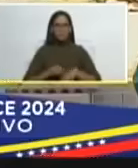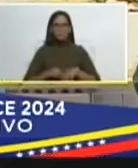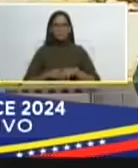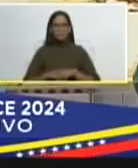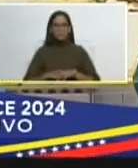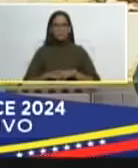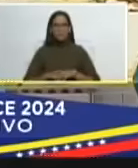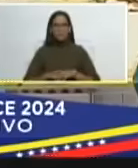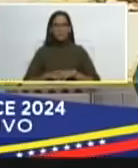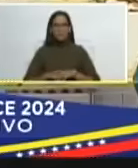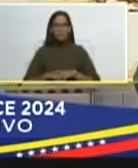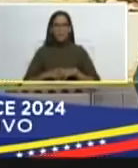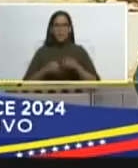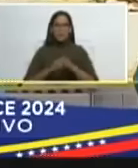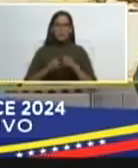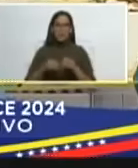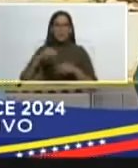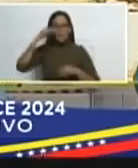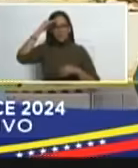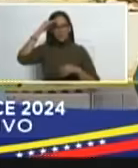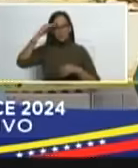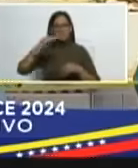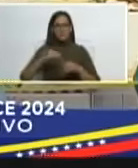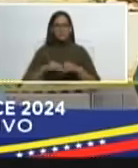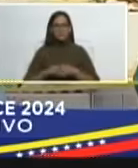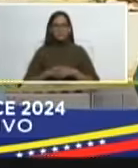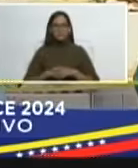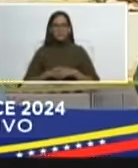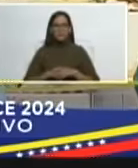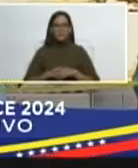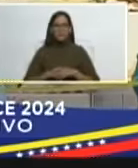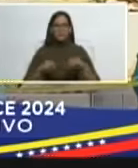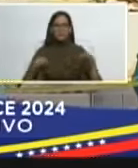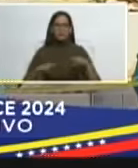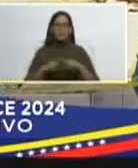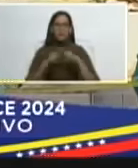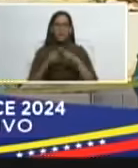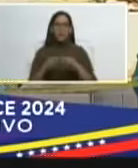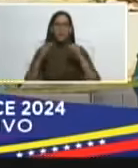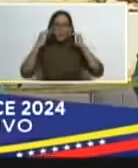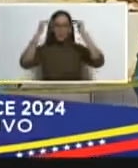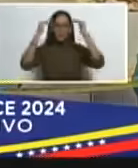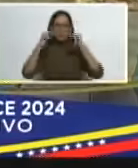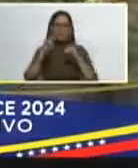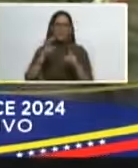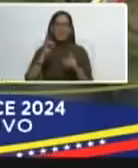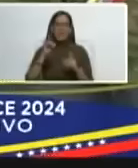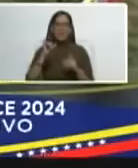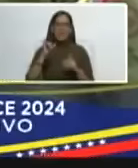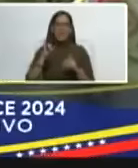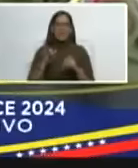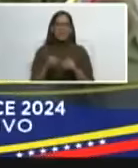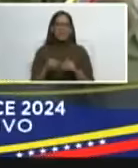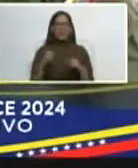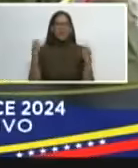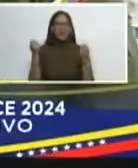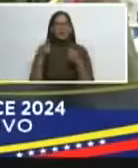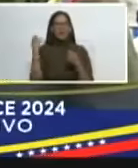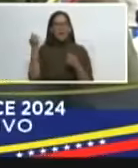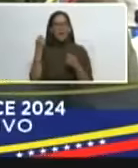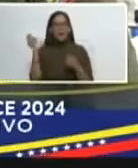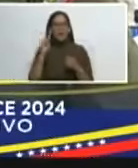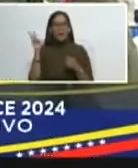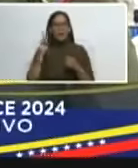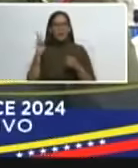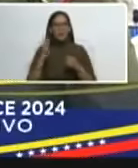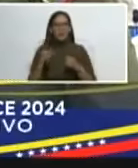¿ah? Compañeros militares, ¿ah? Aquí se encuentra el comandante de la REDI de los Llanos venezolanos y